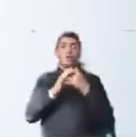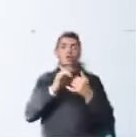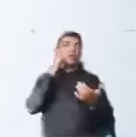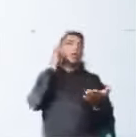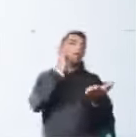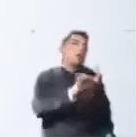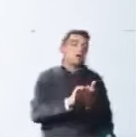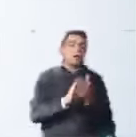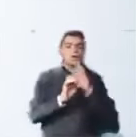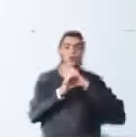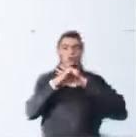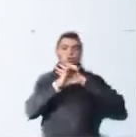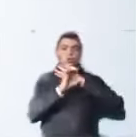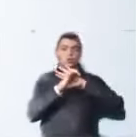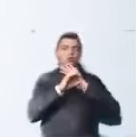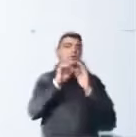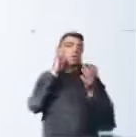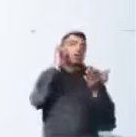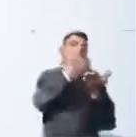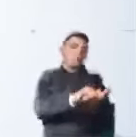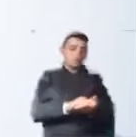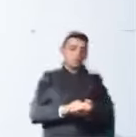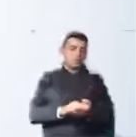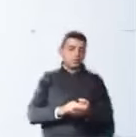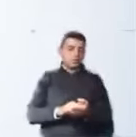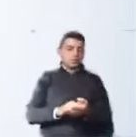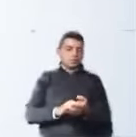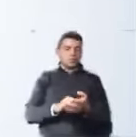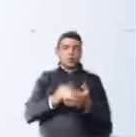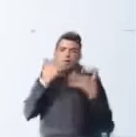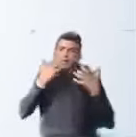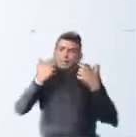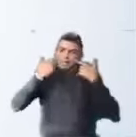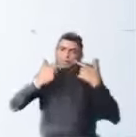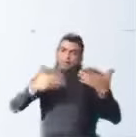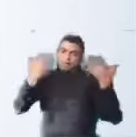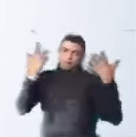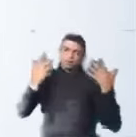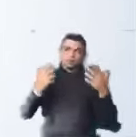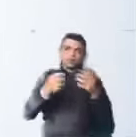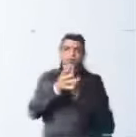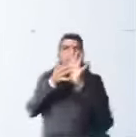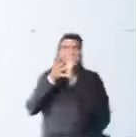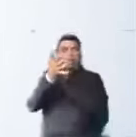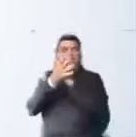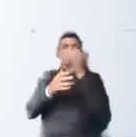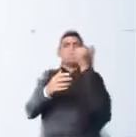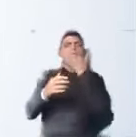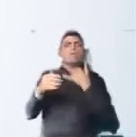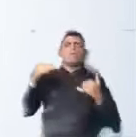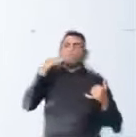muchas personas que quieren ser influencers, muchas personas que llevan informaciones erróneas. Mis propias